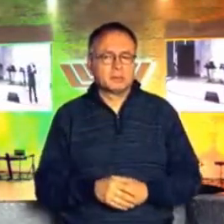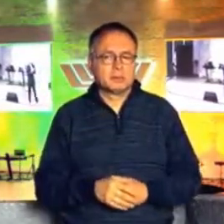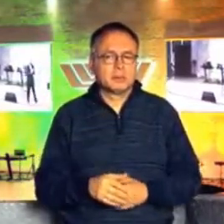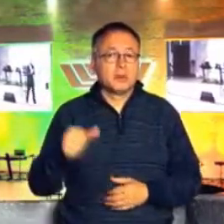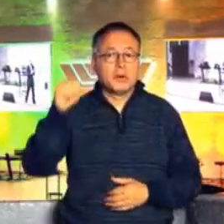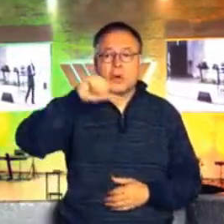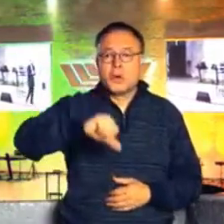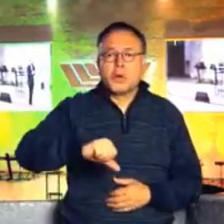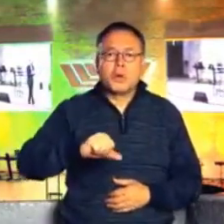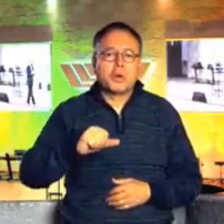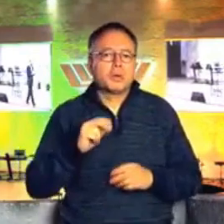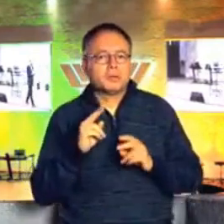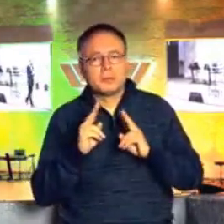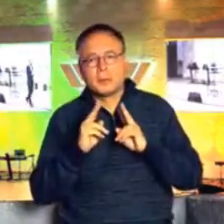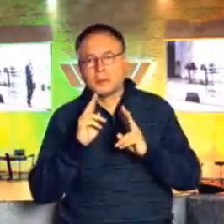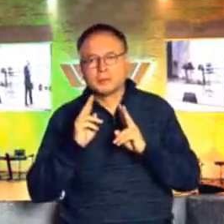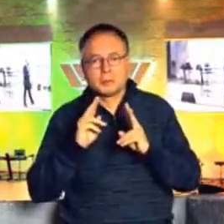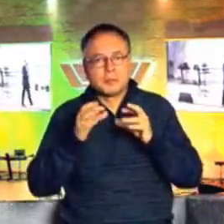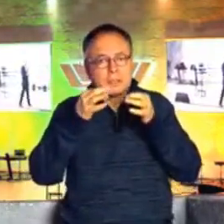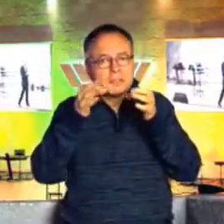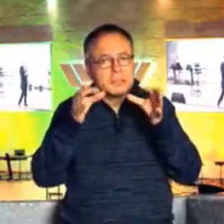hablar de